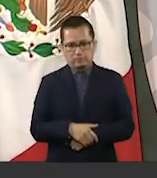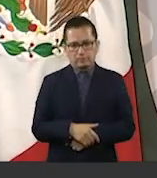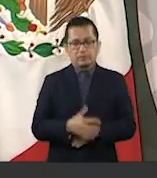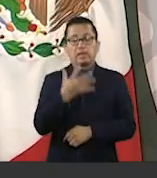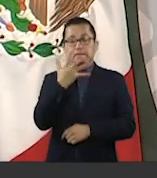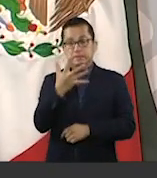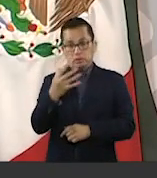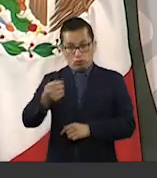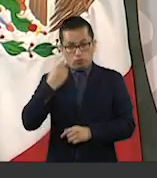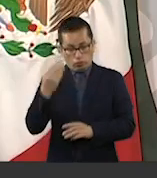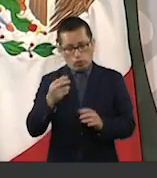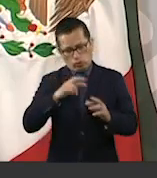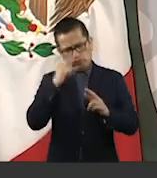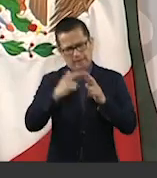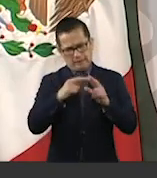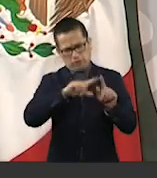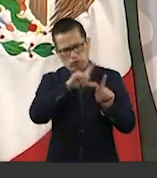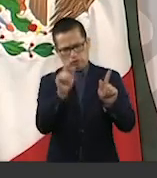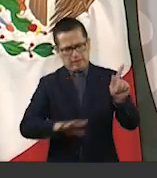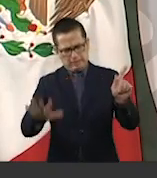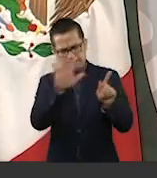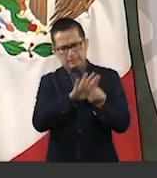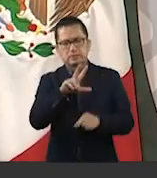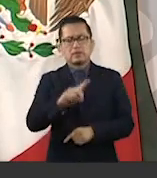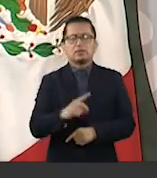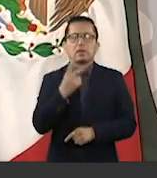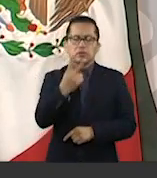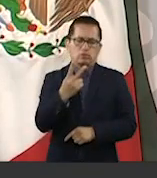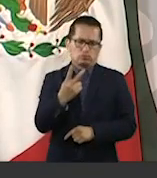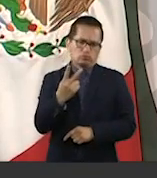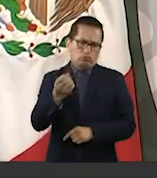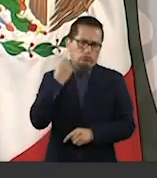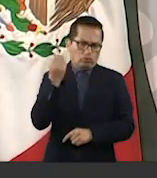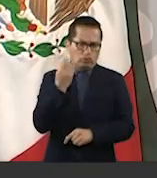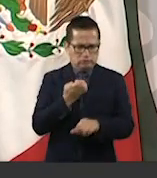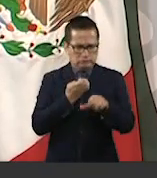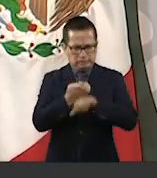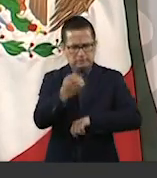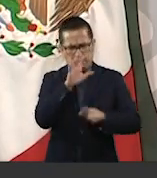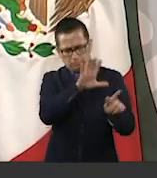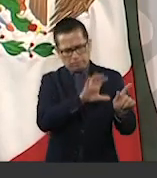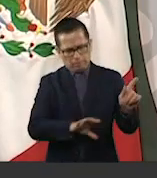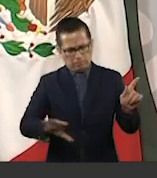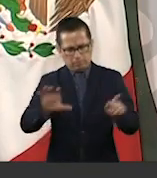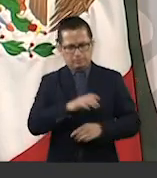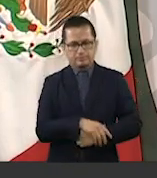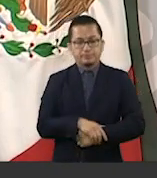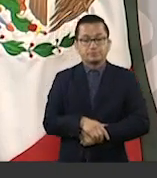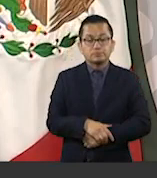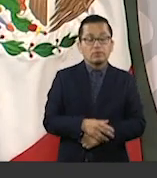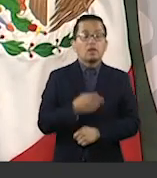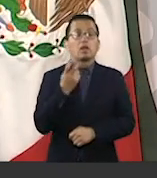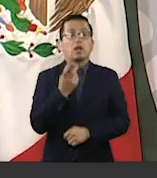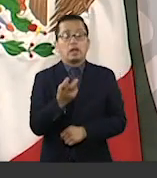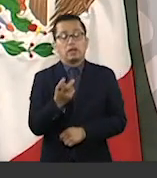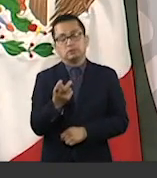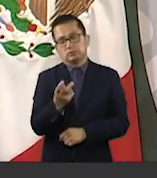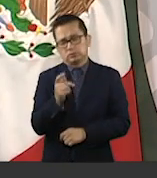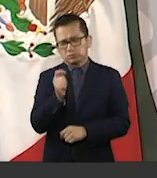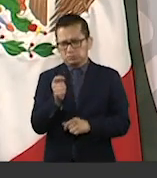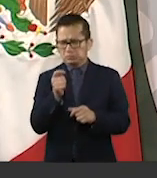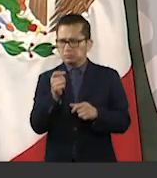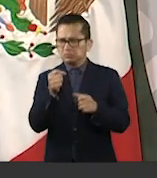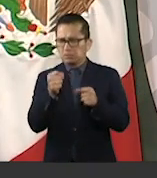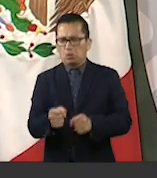regionales y los 32 estatales eh tomaría la palabra seguramente para hacer un un